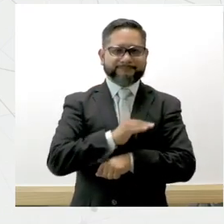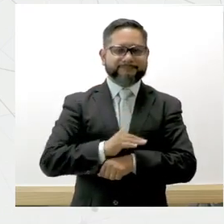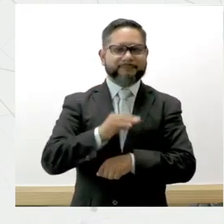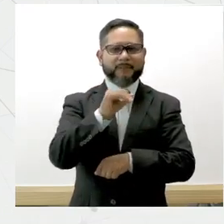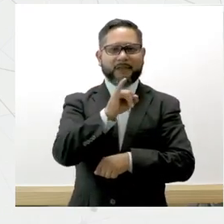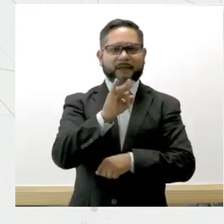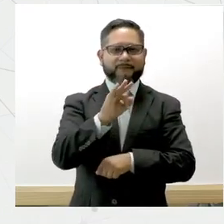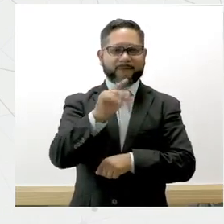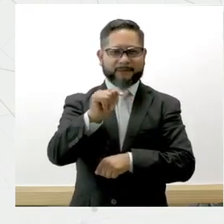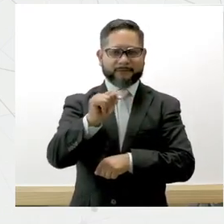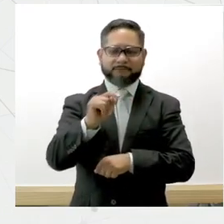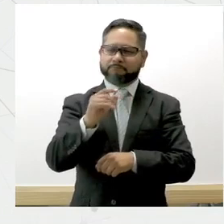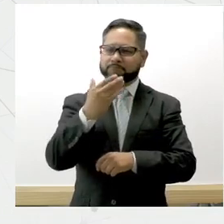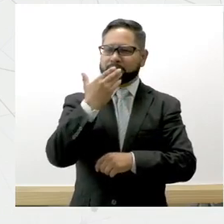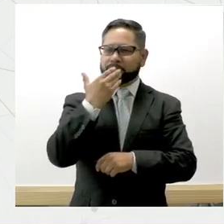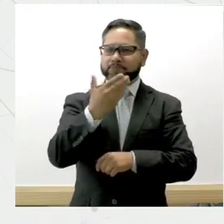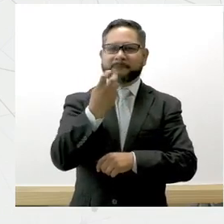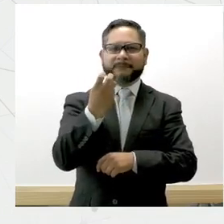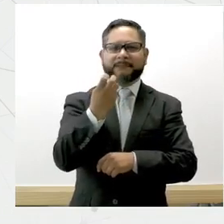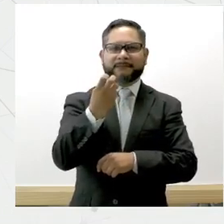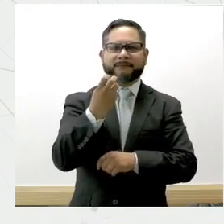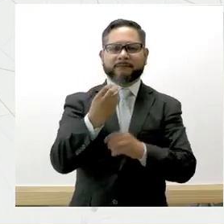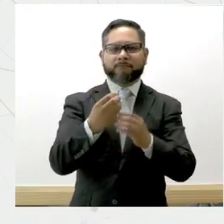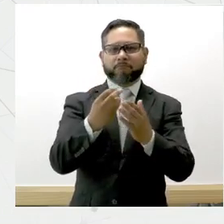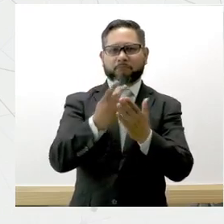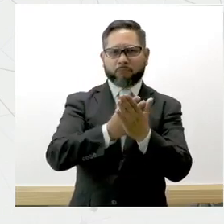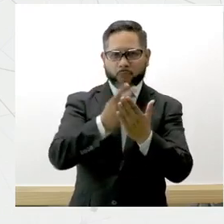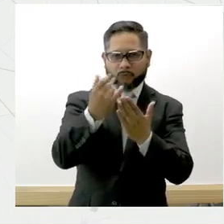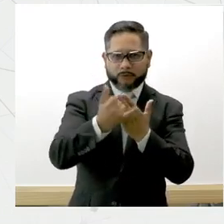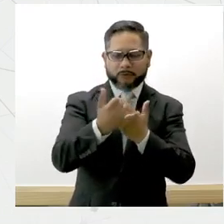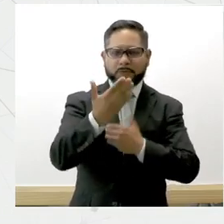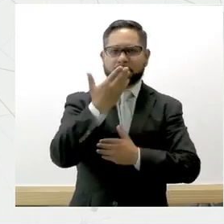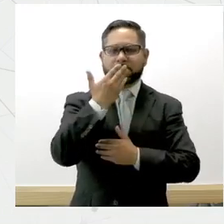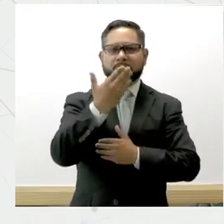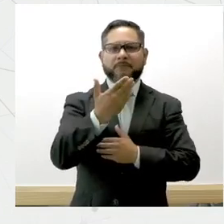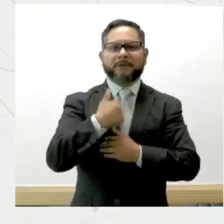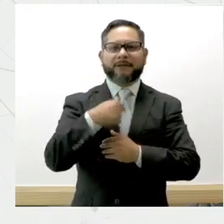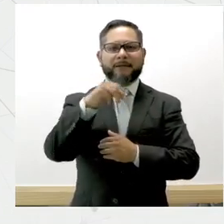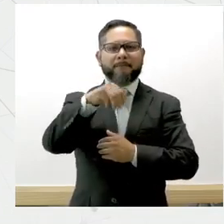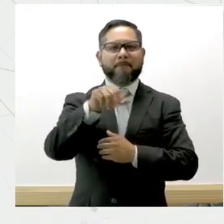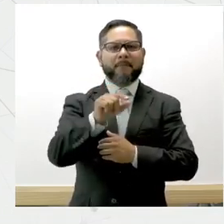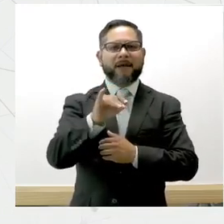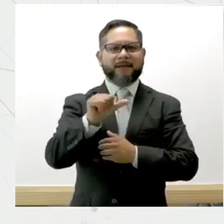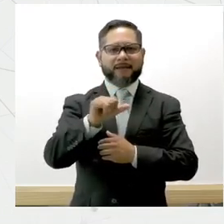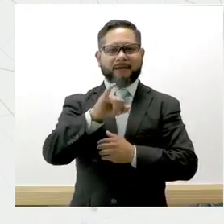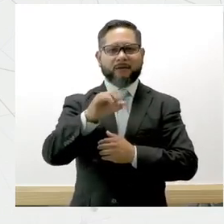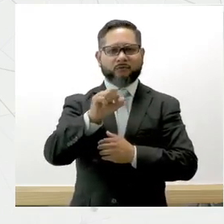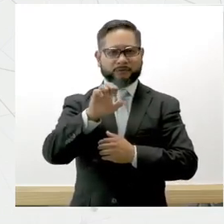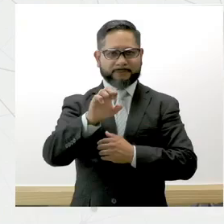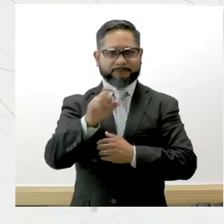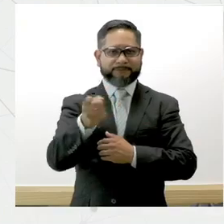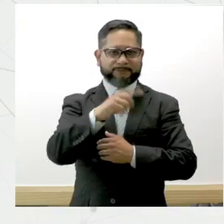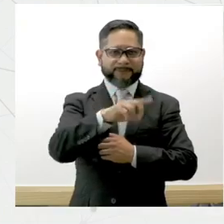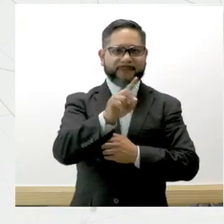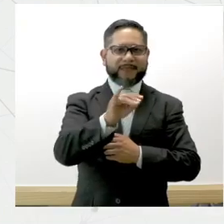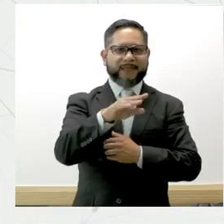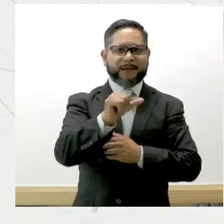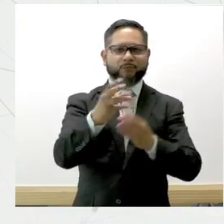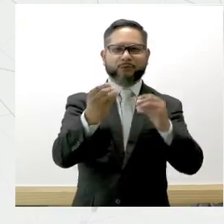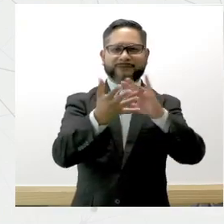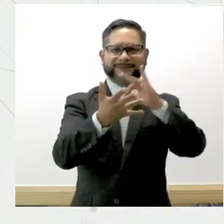de Telecomunicaciones por esta iniciativa y además personalizo tanto en María José como en Diana mi agradecimiento. Muchas gracias.